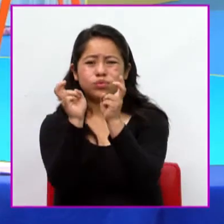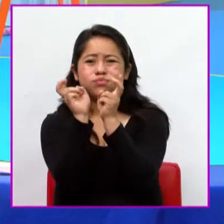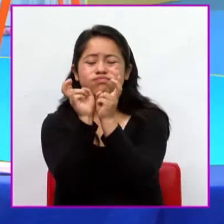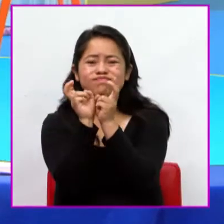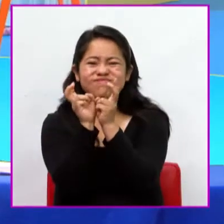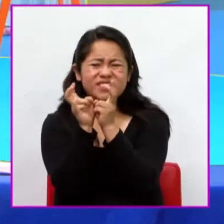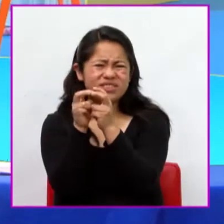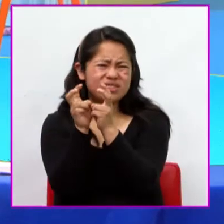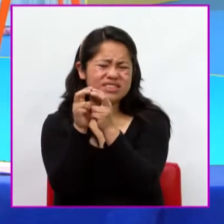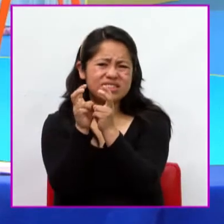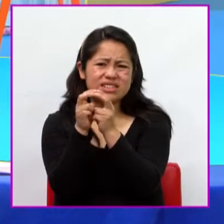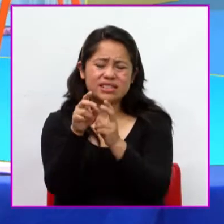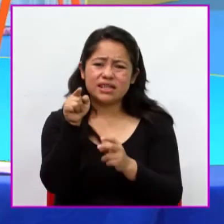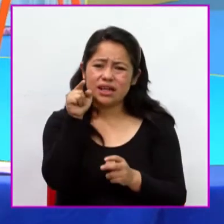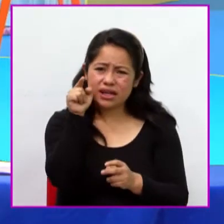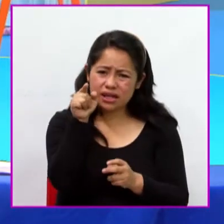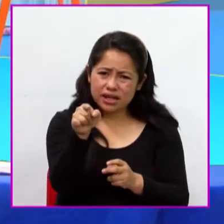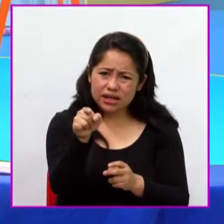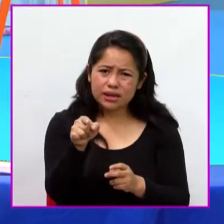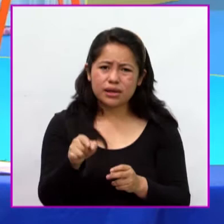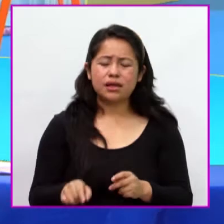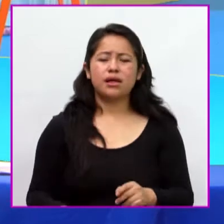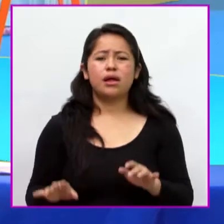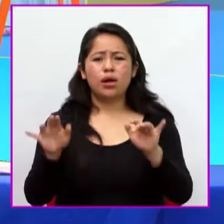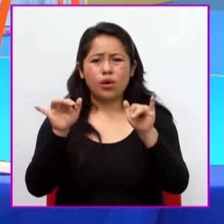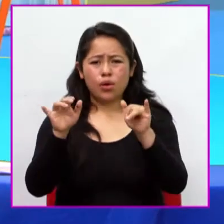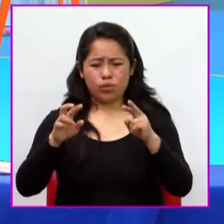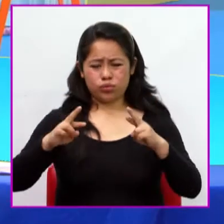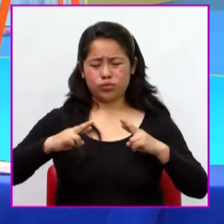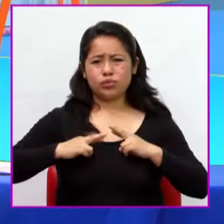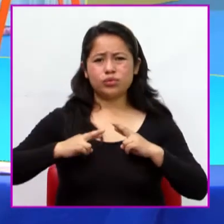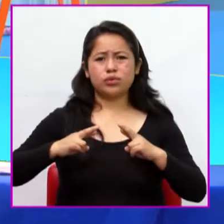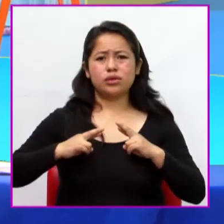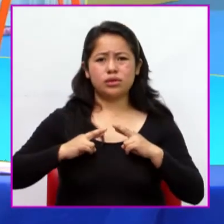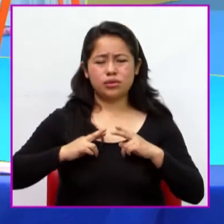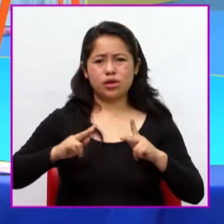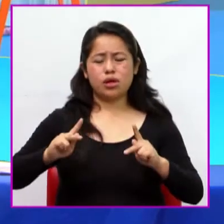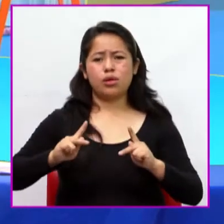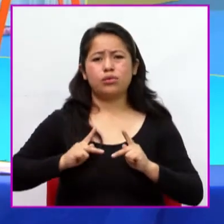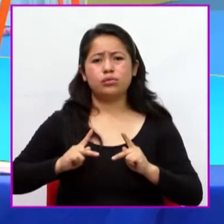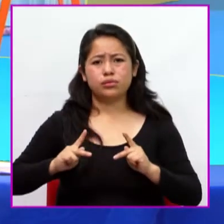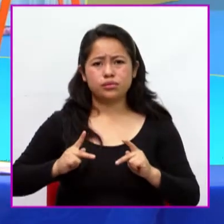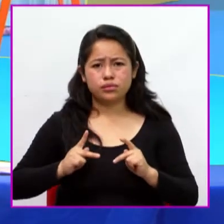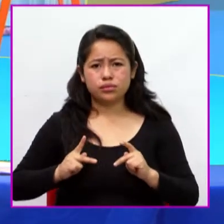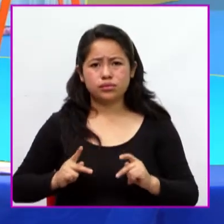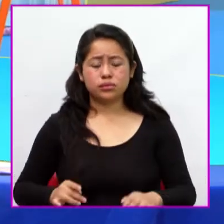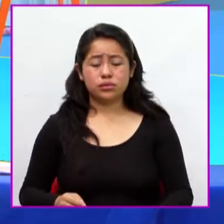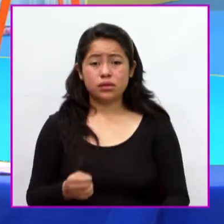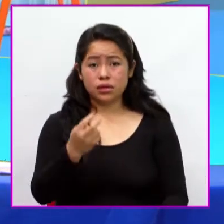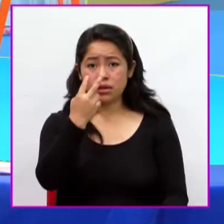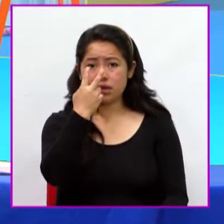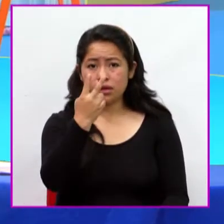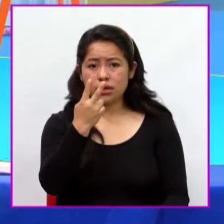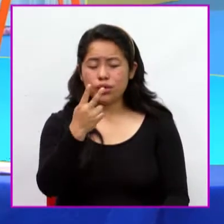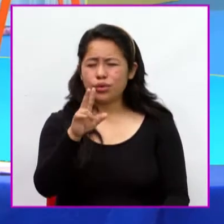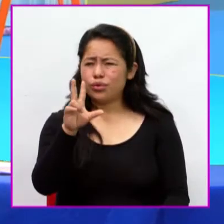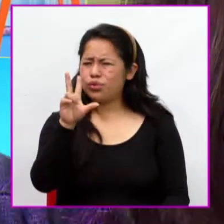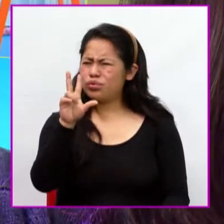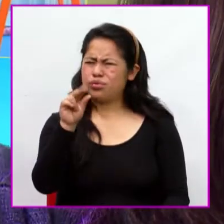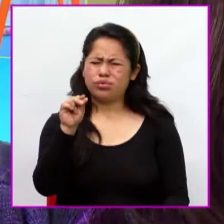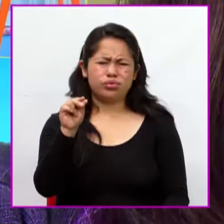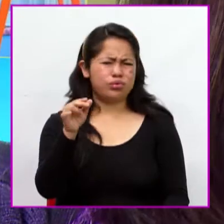cáncer. Entonces, yo les recomiendo, viendo esto, que no debemos de